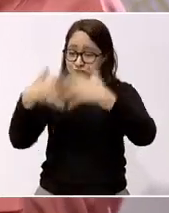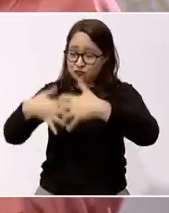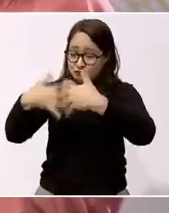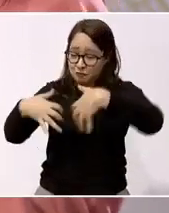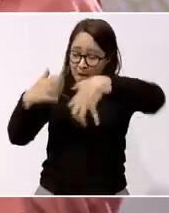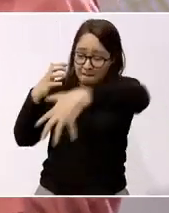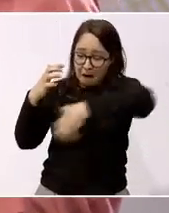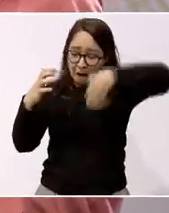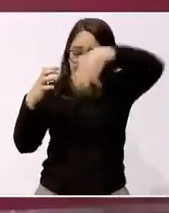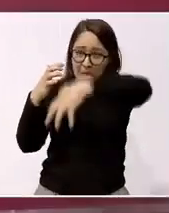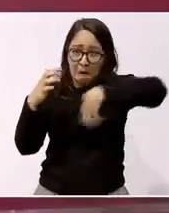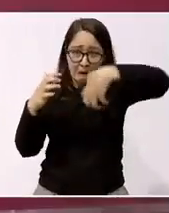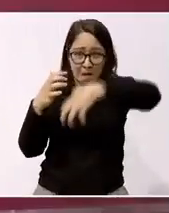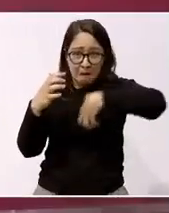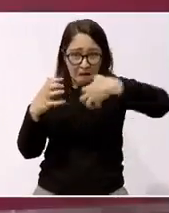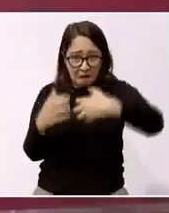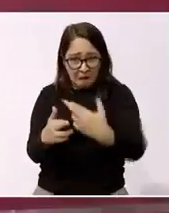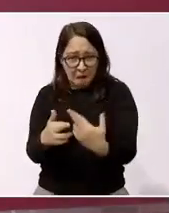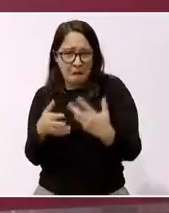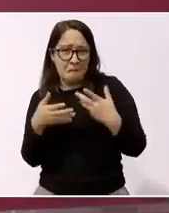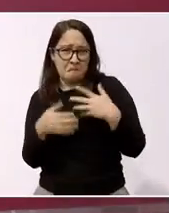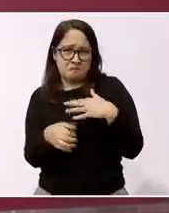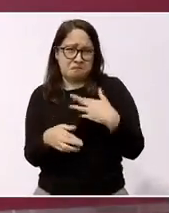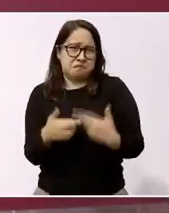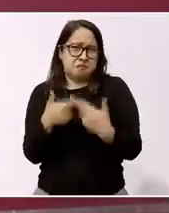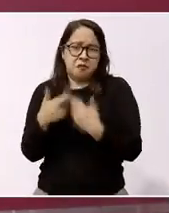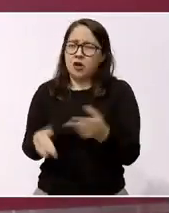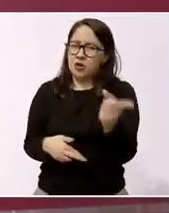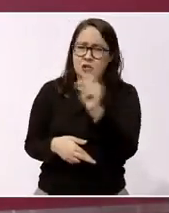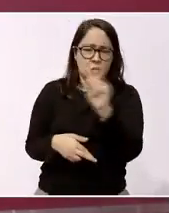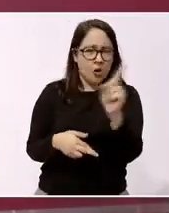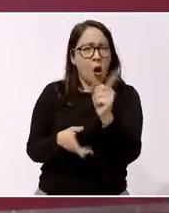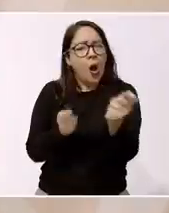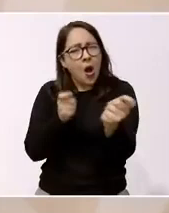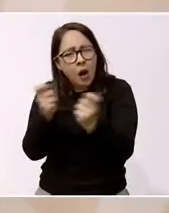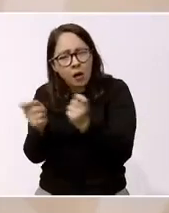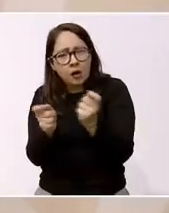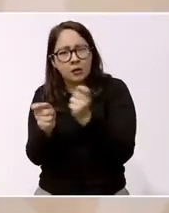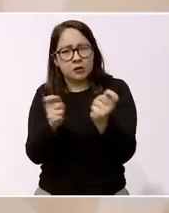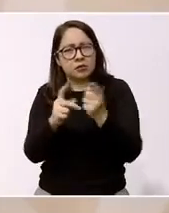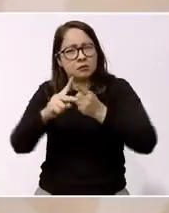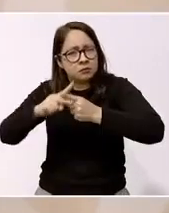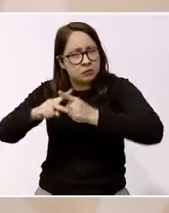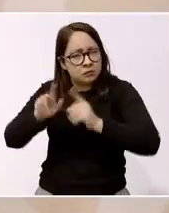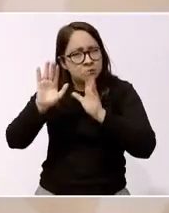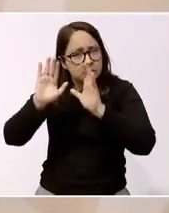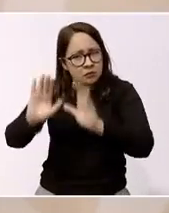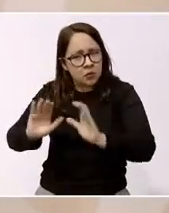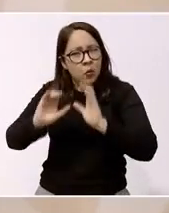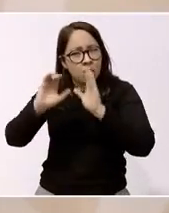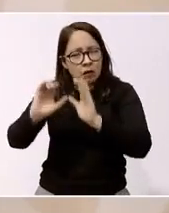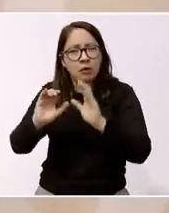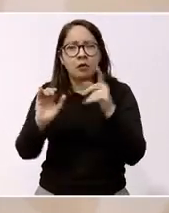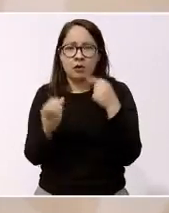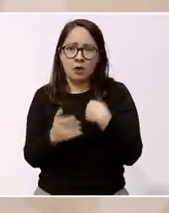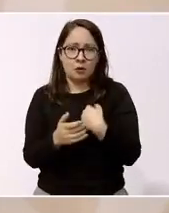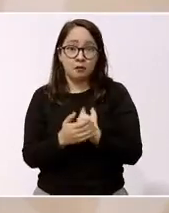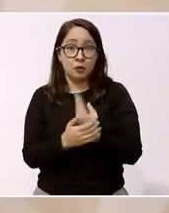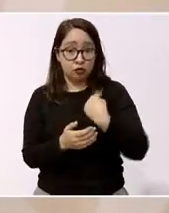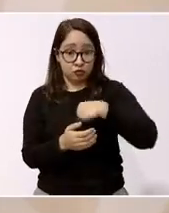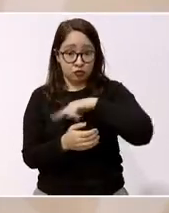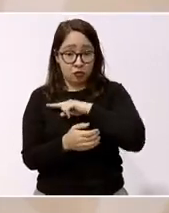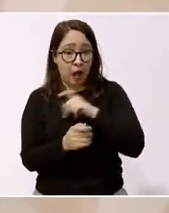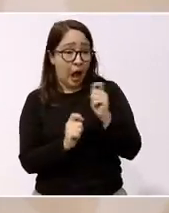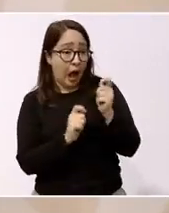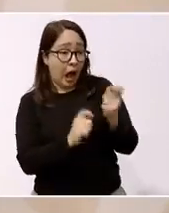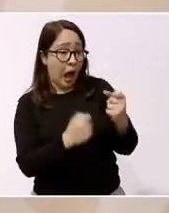para el consumo interno de México. No hemos dado una sola concesión para